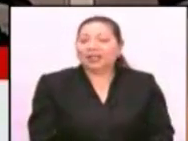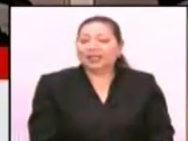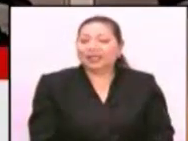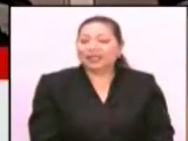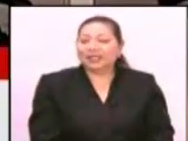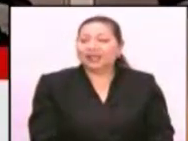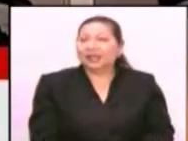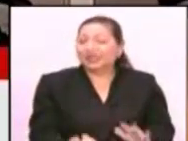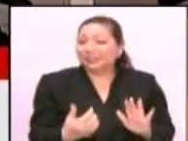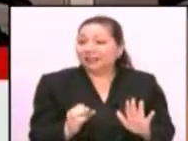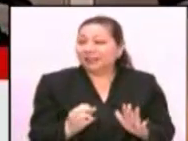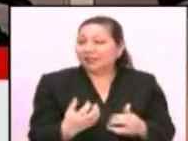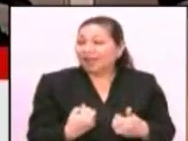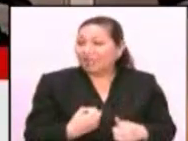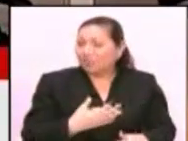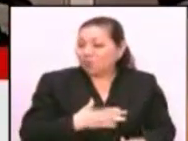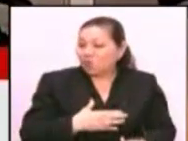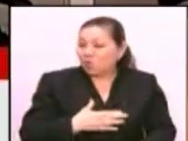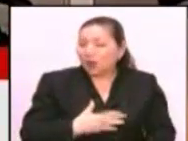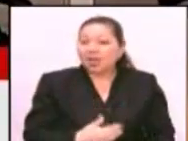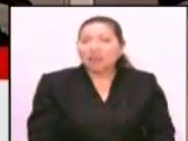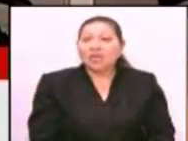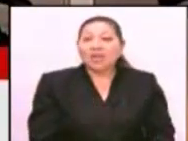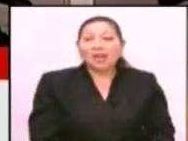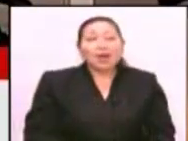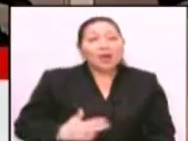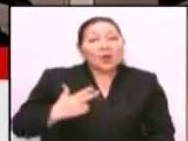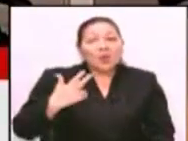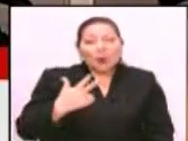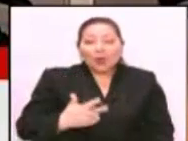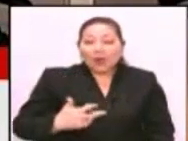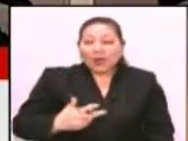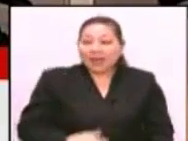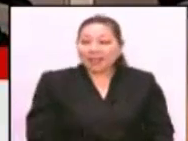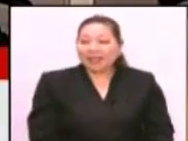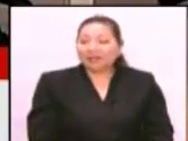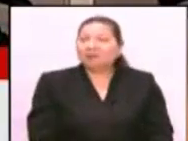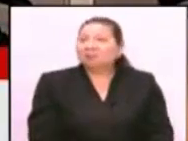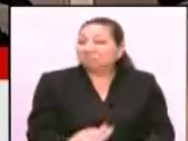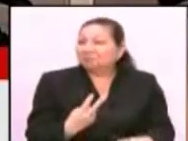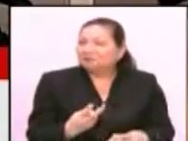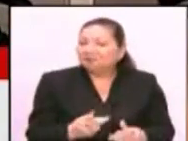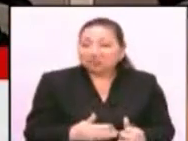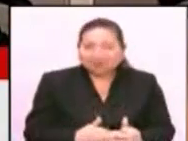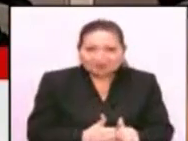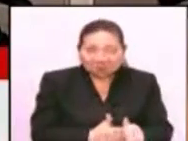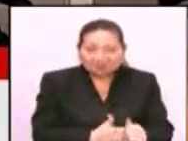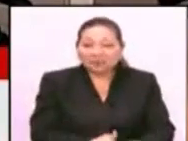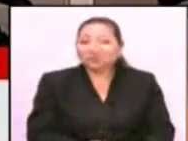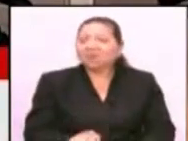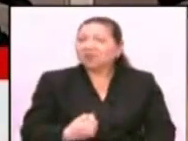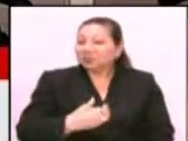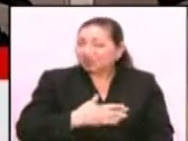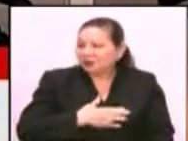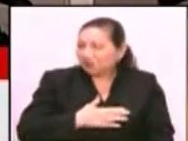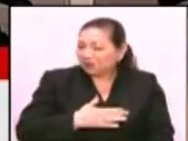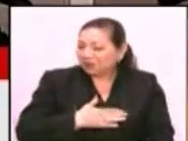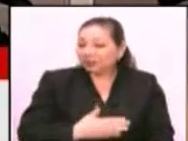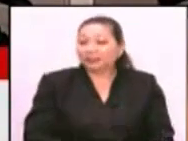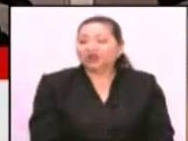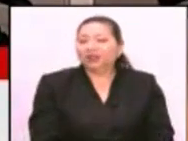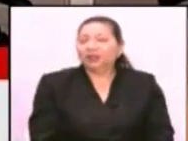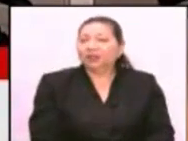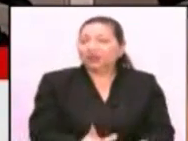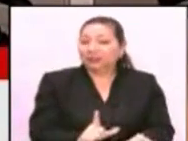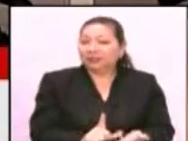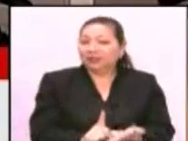casi 60 empresarios en Huancayo. Hemos tenido visitas guiadas de los empresarios de